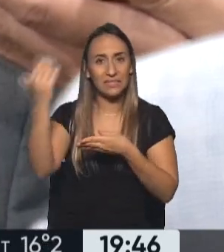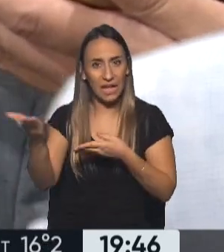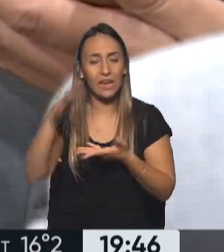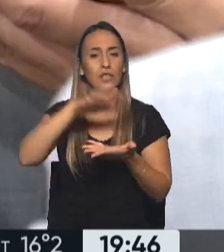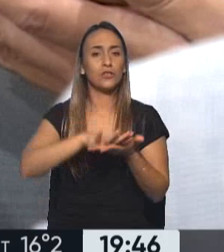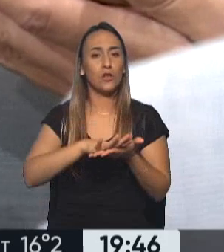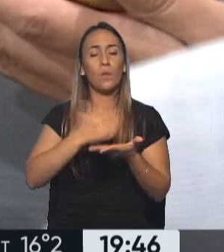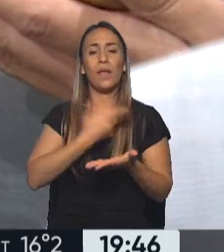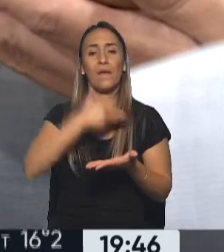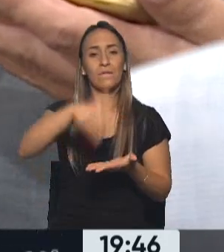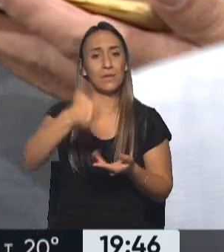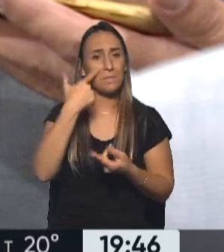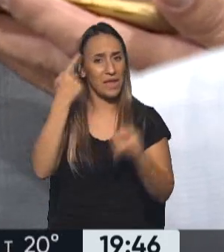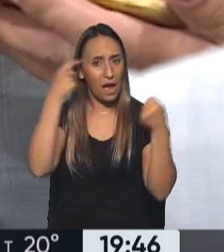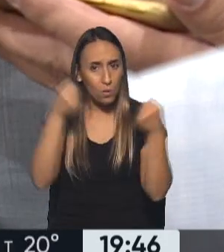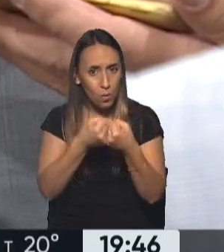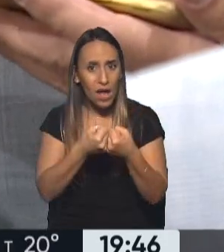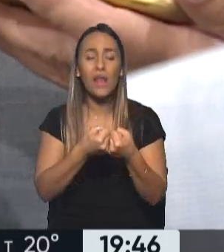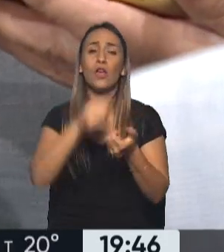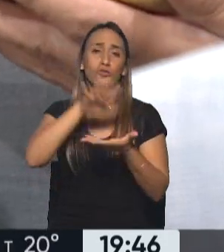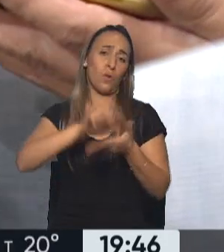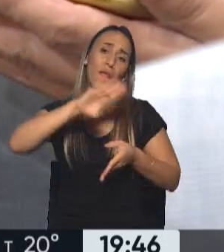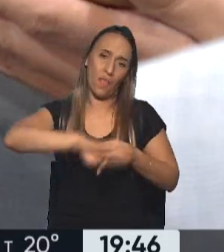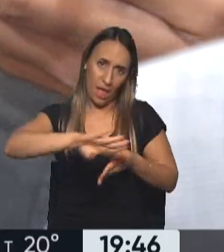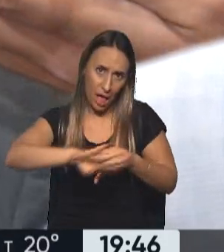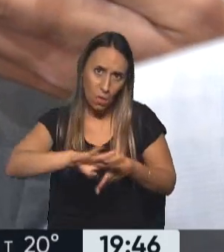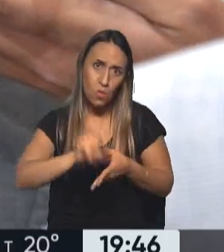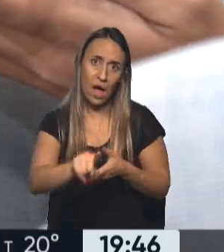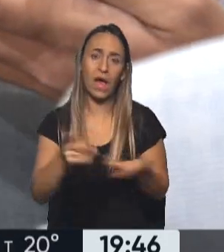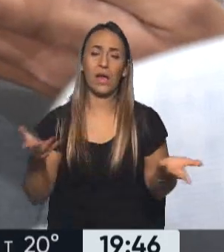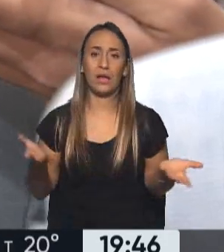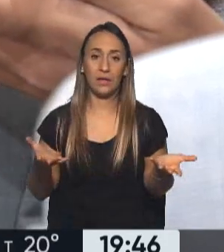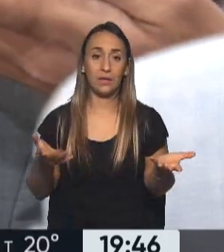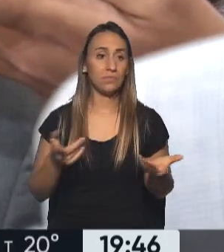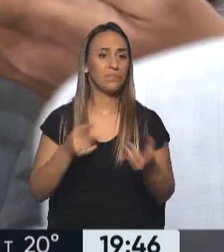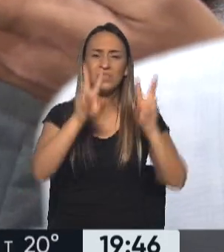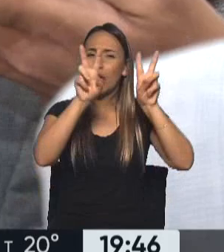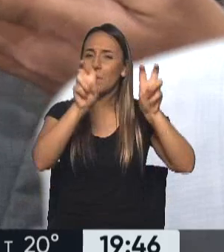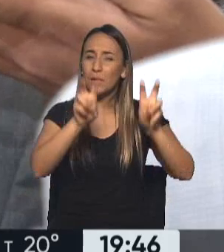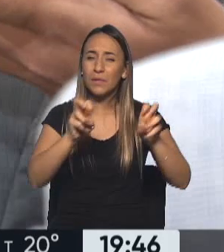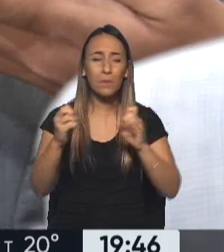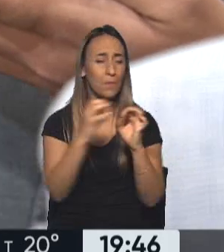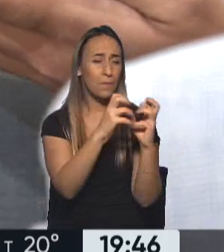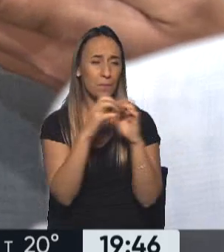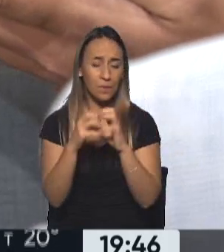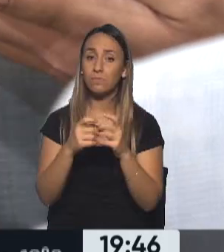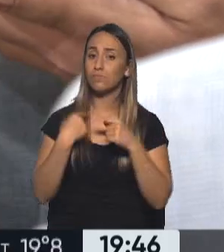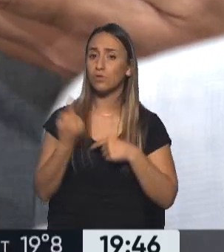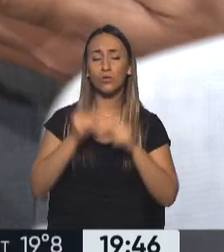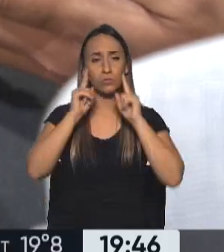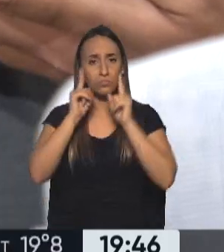el Fondo Monetario Internacional, de la deuda con el Fondo Monetario Internacional. Y hemos escuchado a expositores de distintos